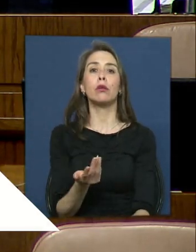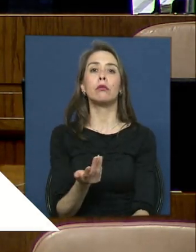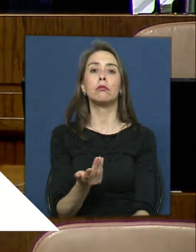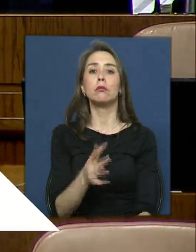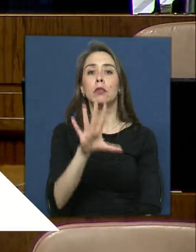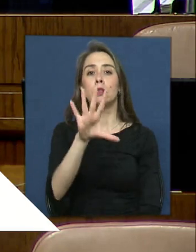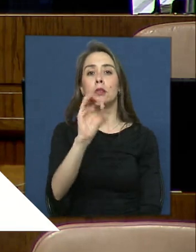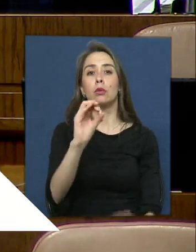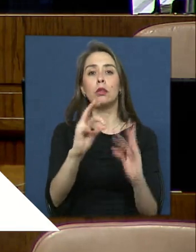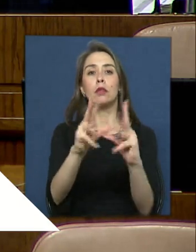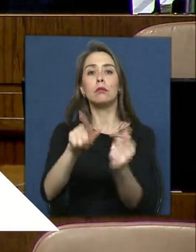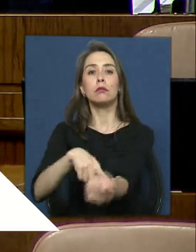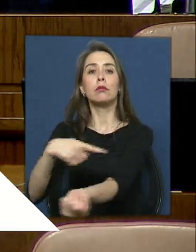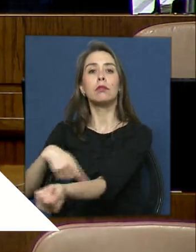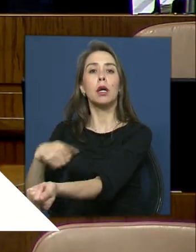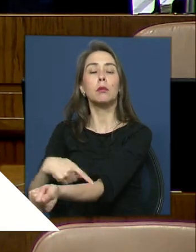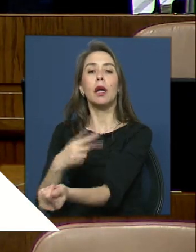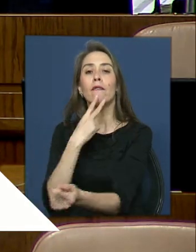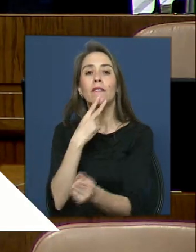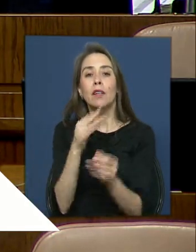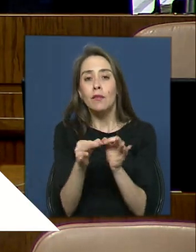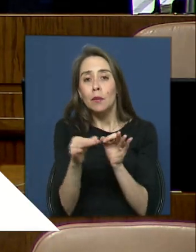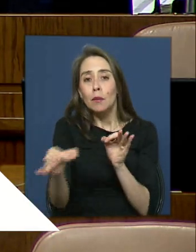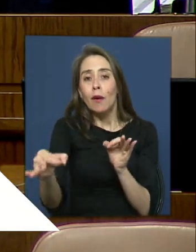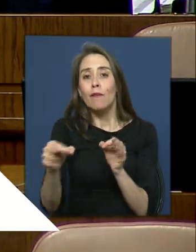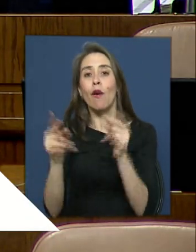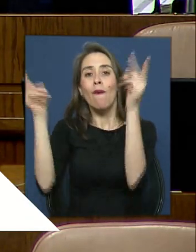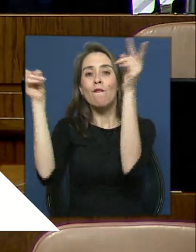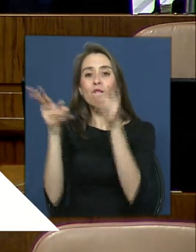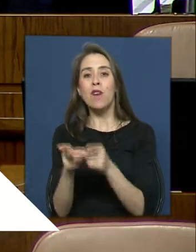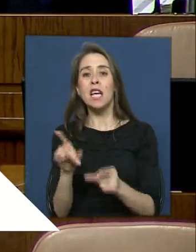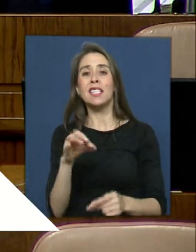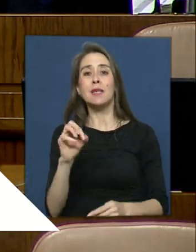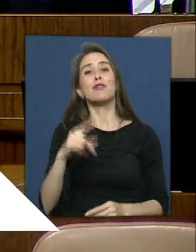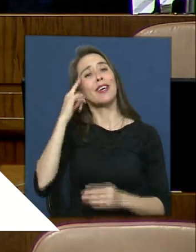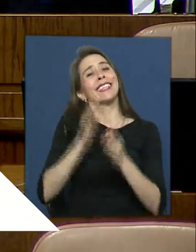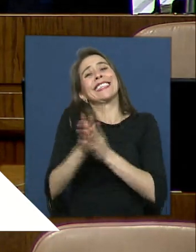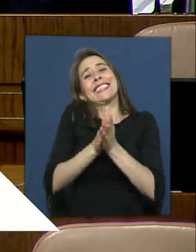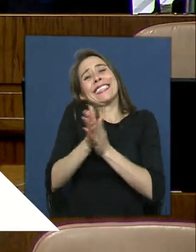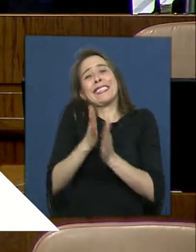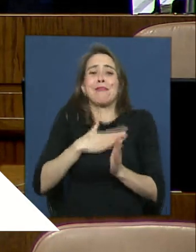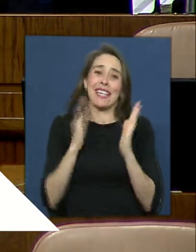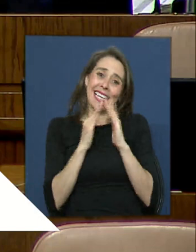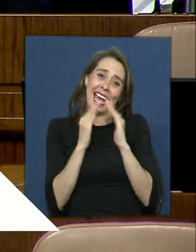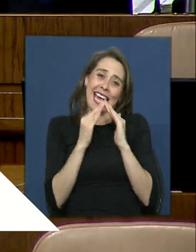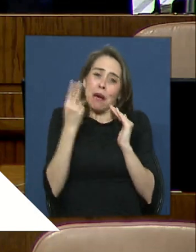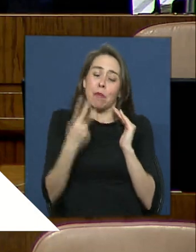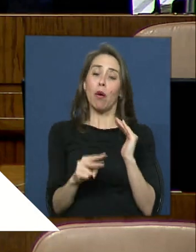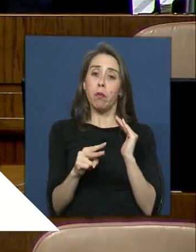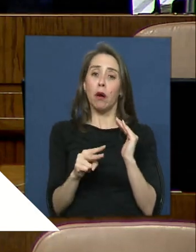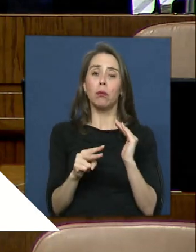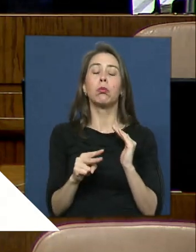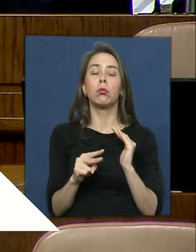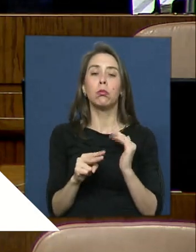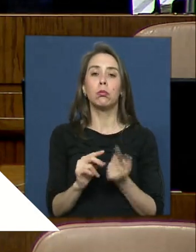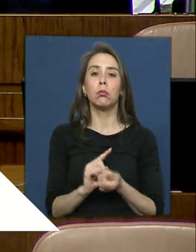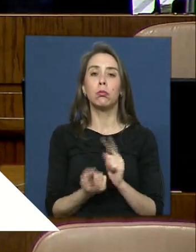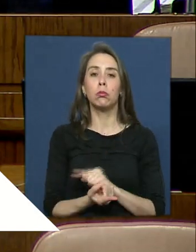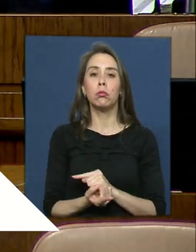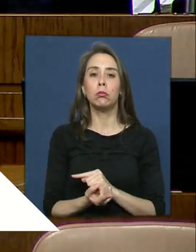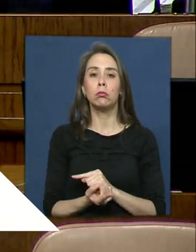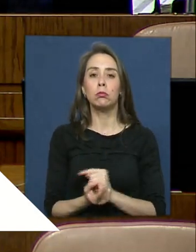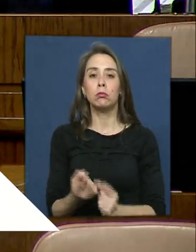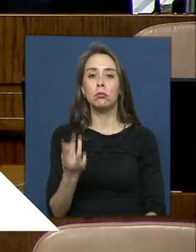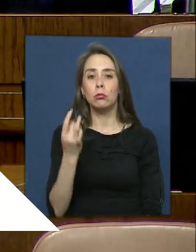que a 50 familias de la localidad de Valle Simpson, que anhelando el sueño de la casa propia, hoy día se les transforma en un dolor